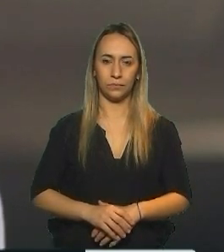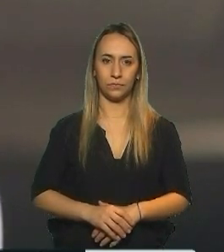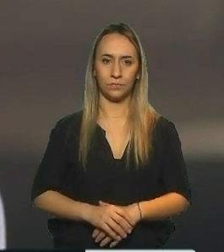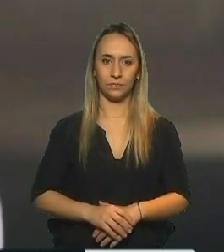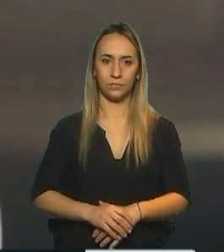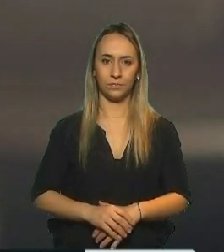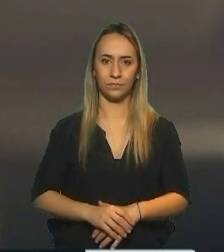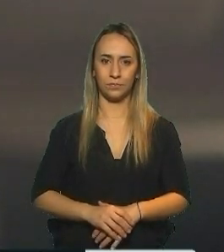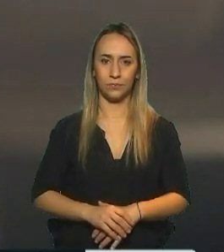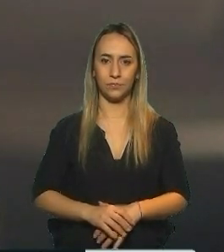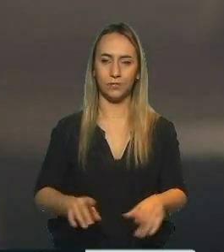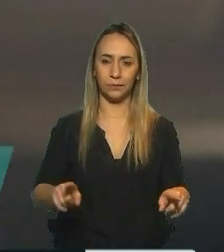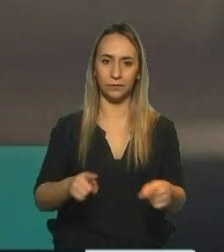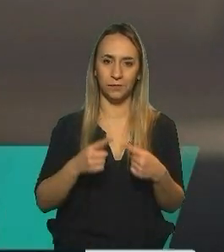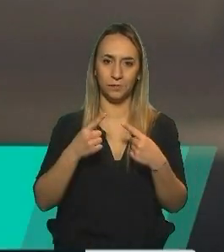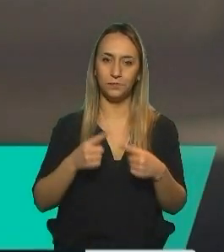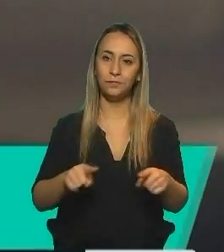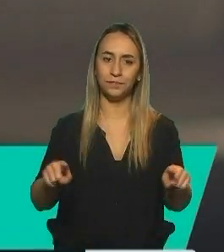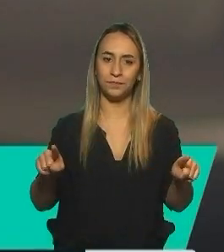La última farra